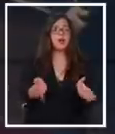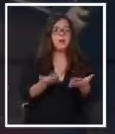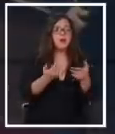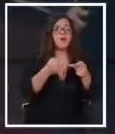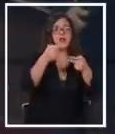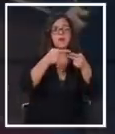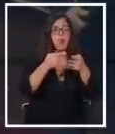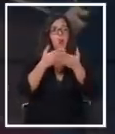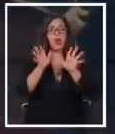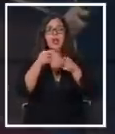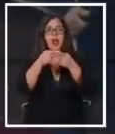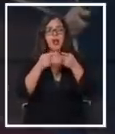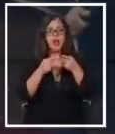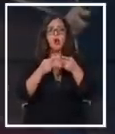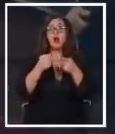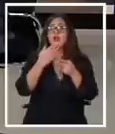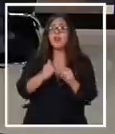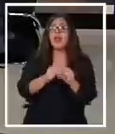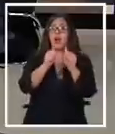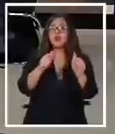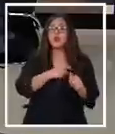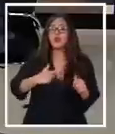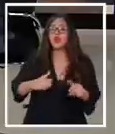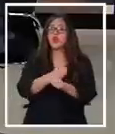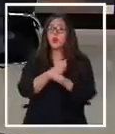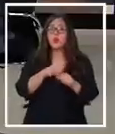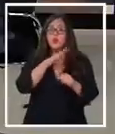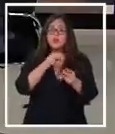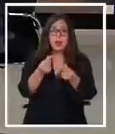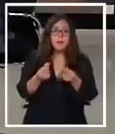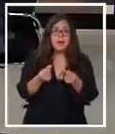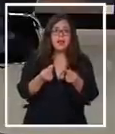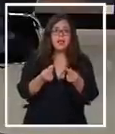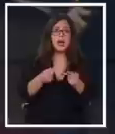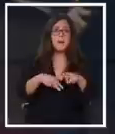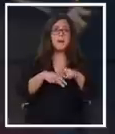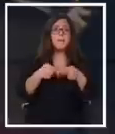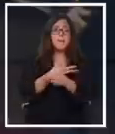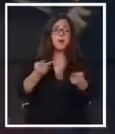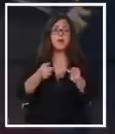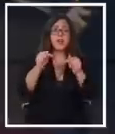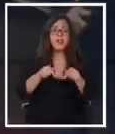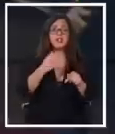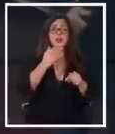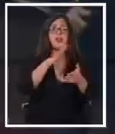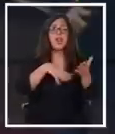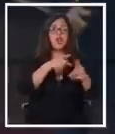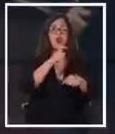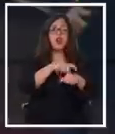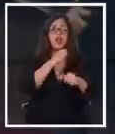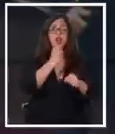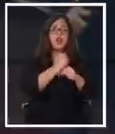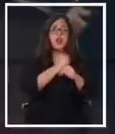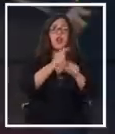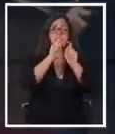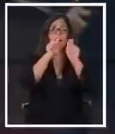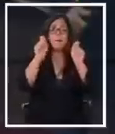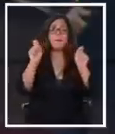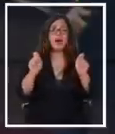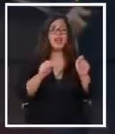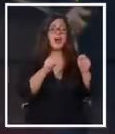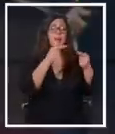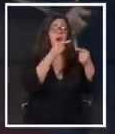autoridades de gobierno no pueden utilizar recursos públicos para ellos ni en horario laboral hacer campaña por una u otra opción